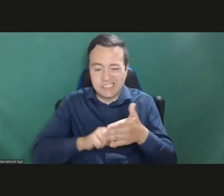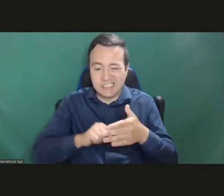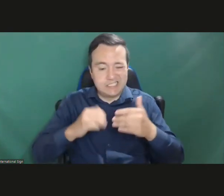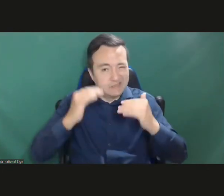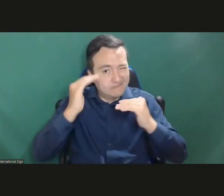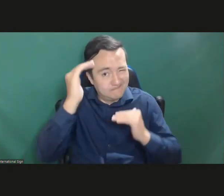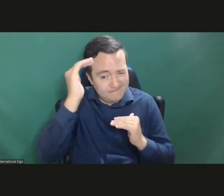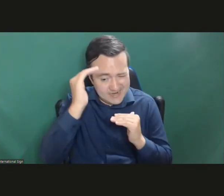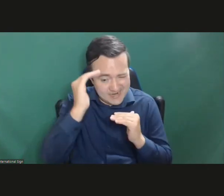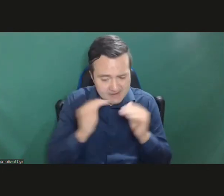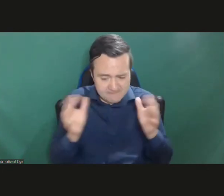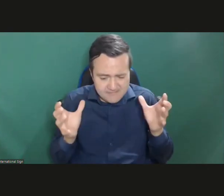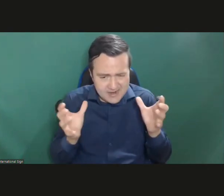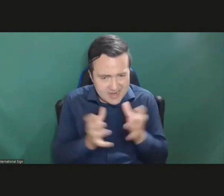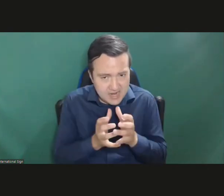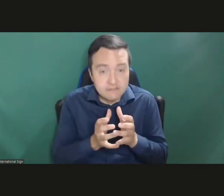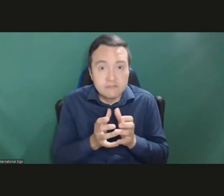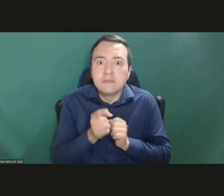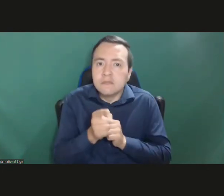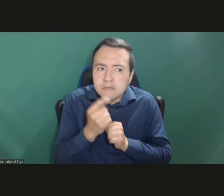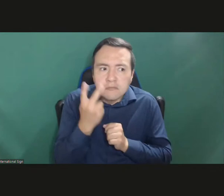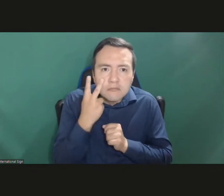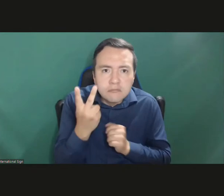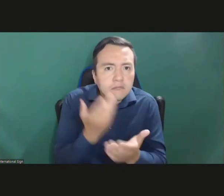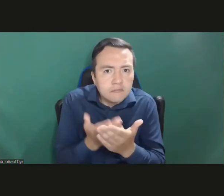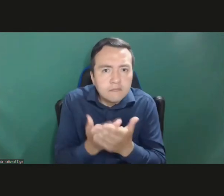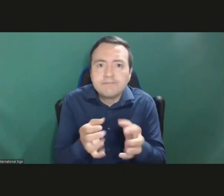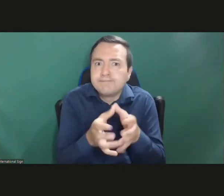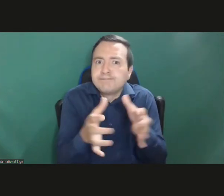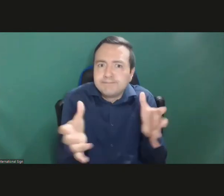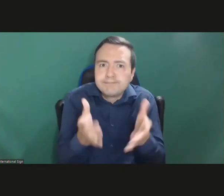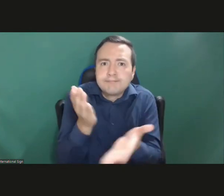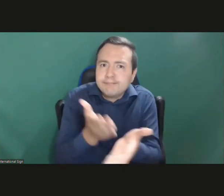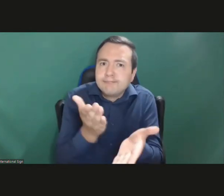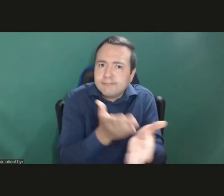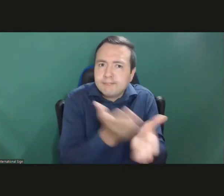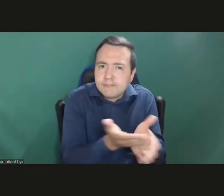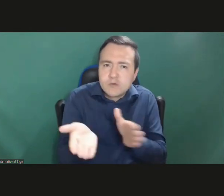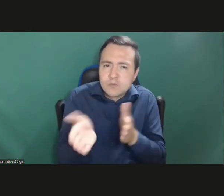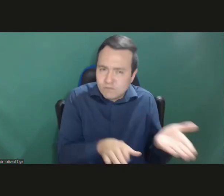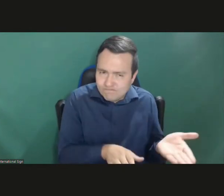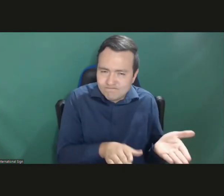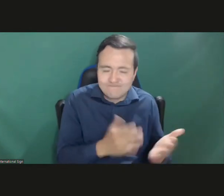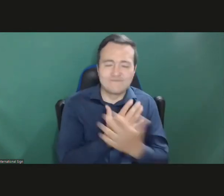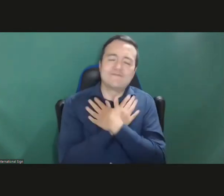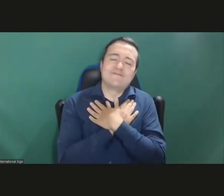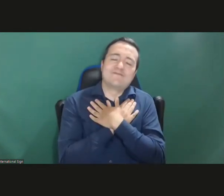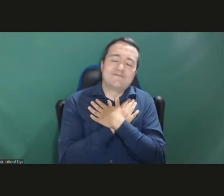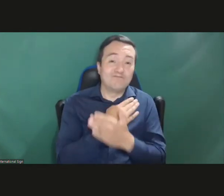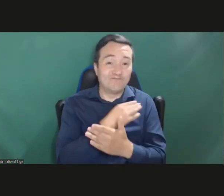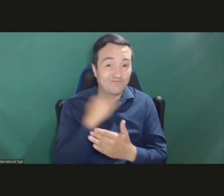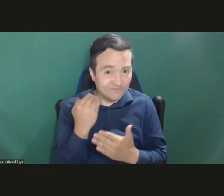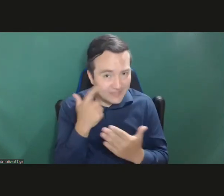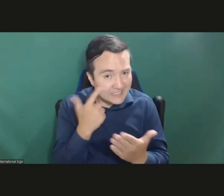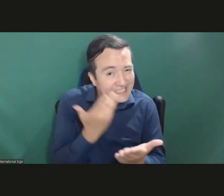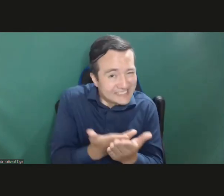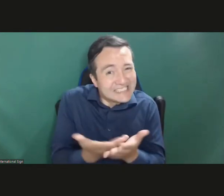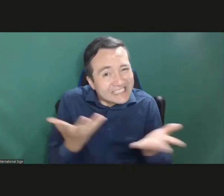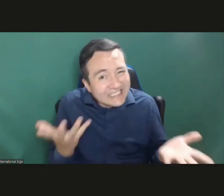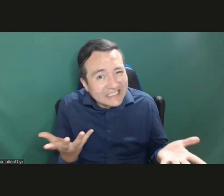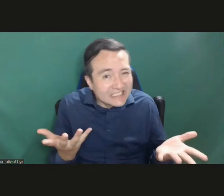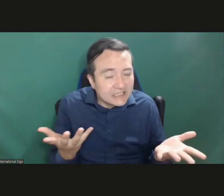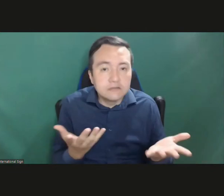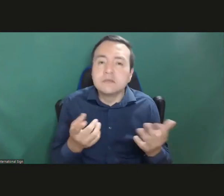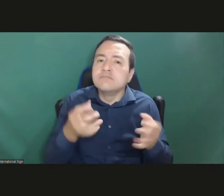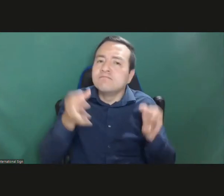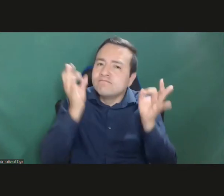causa de muerte durante la pandemia ahora vamos a enfocarnos por la importancia de acometer la permisión en control de factores de riesgo